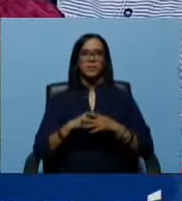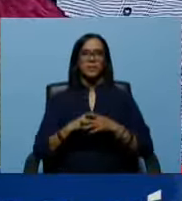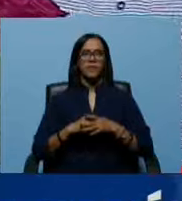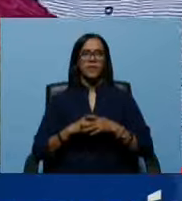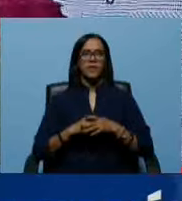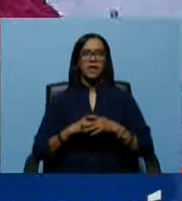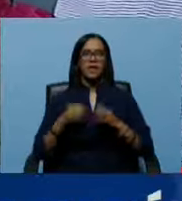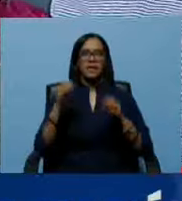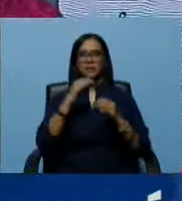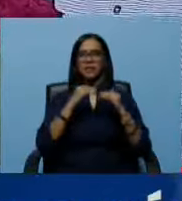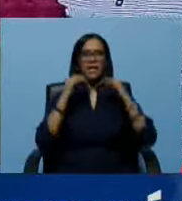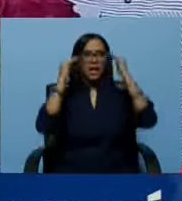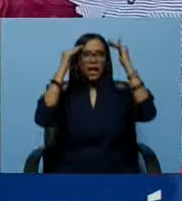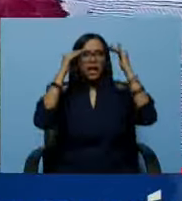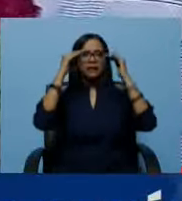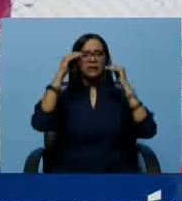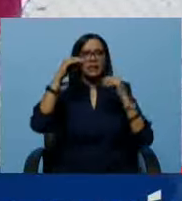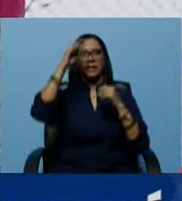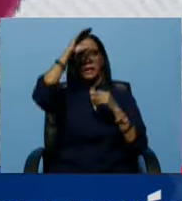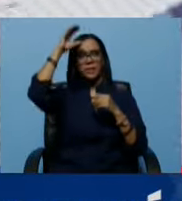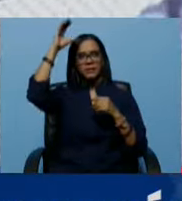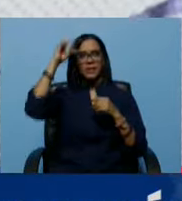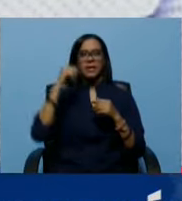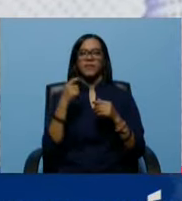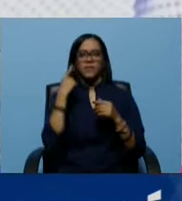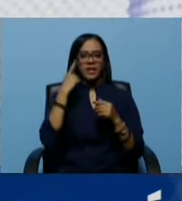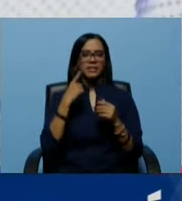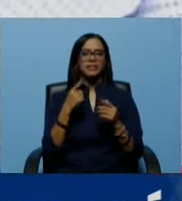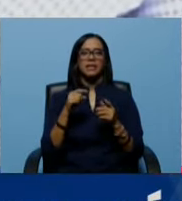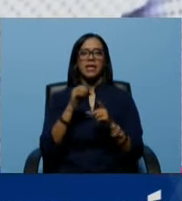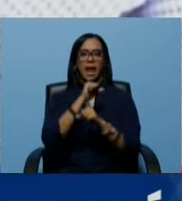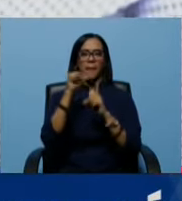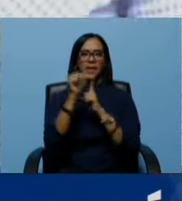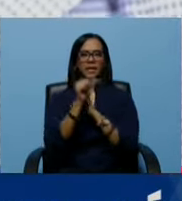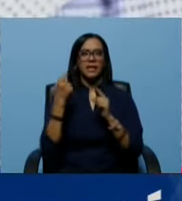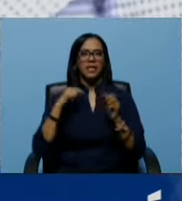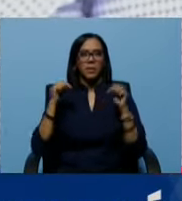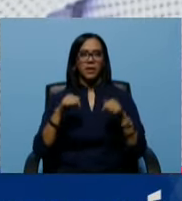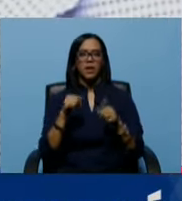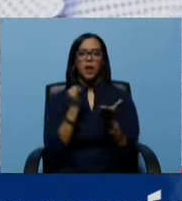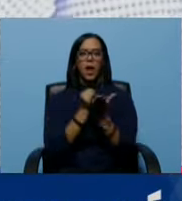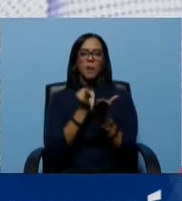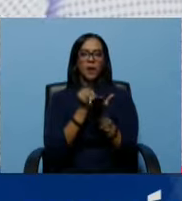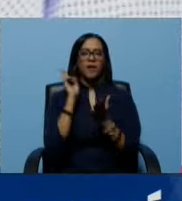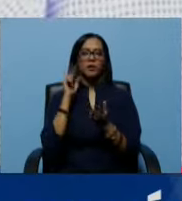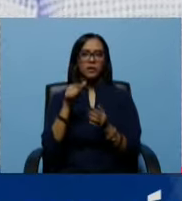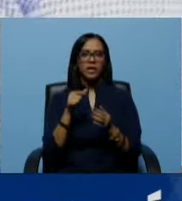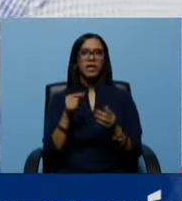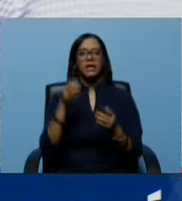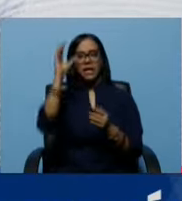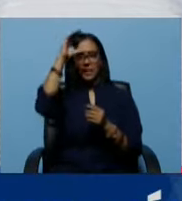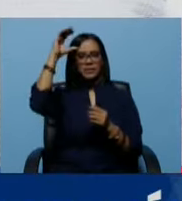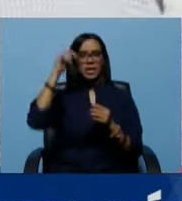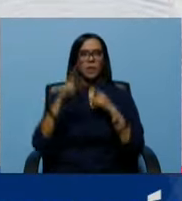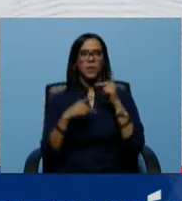de alta calidad, fíjese la temperatura que tenemos acá. Y para hacer una prueba a usted y una muestra de la calidad del producto,